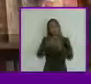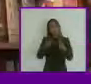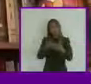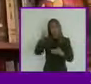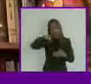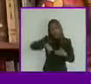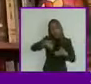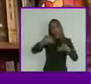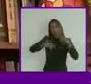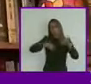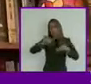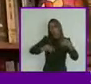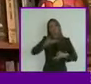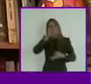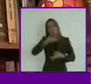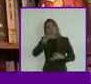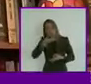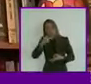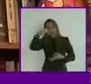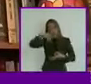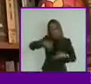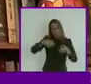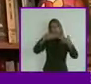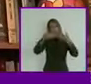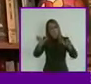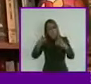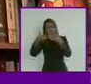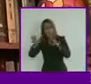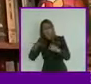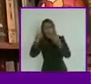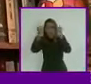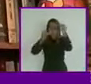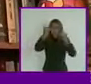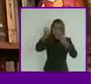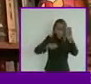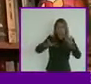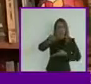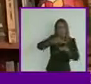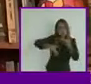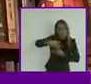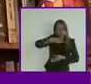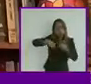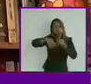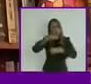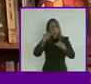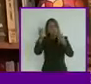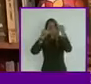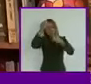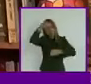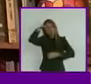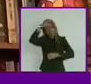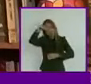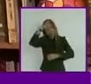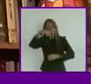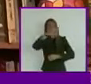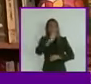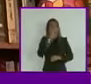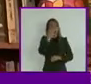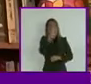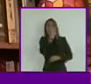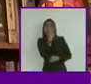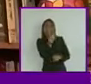el tribunal para ir generando espacios que promuevan un libre intercambio de ideas, visiones y experiencias, sobre todo desde la diversidad de adolescentes